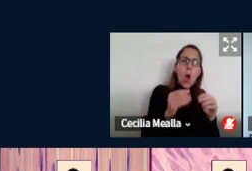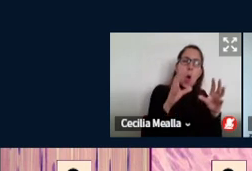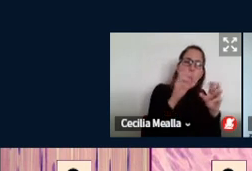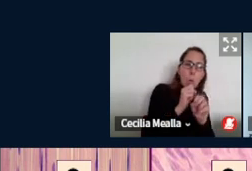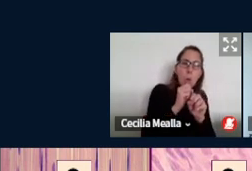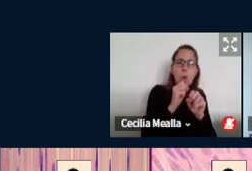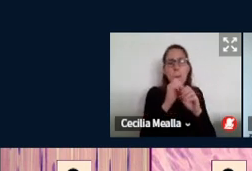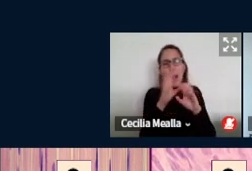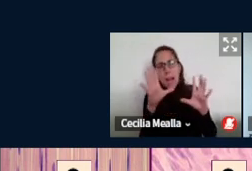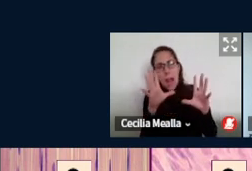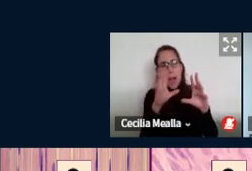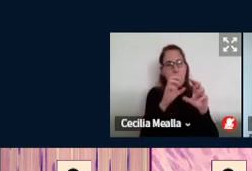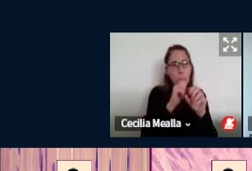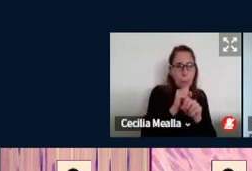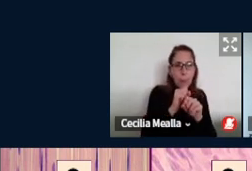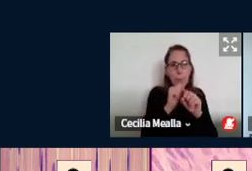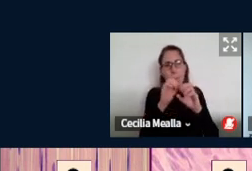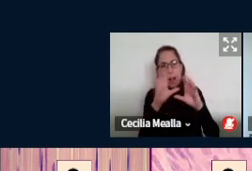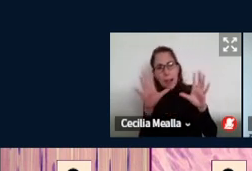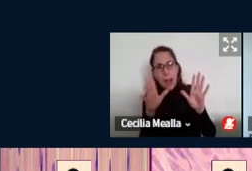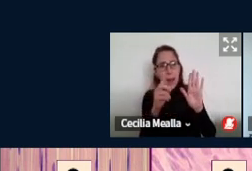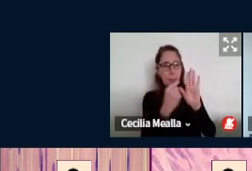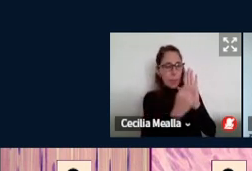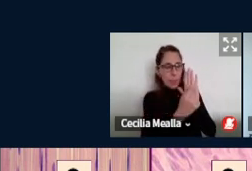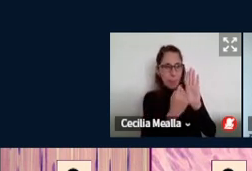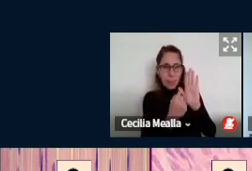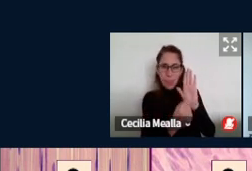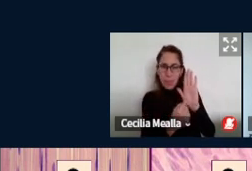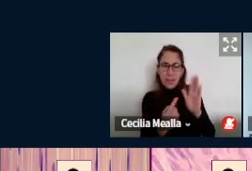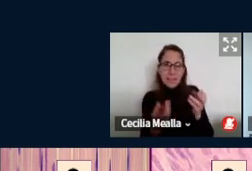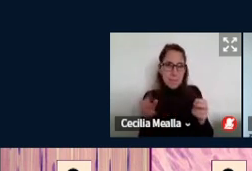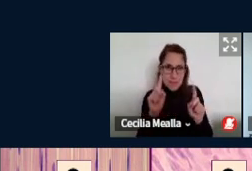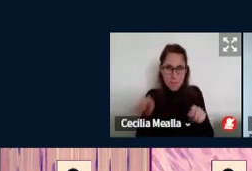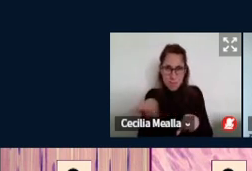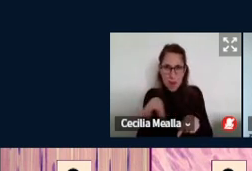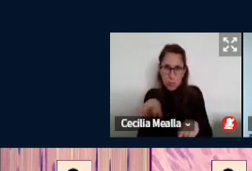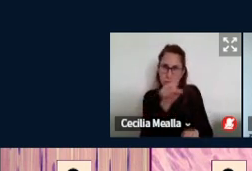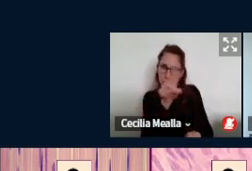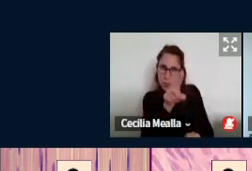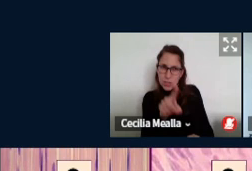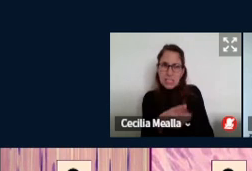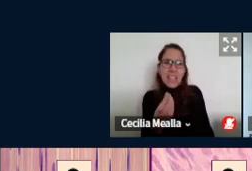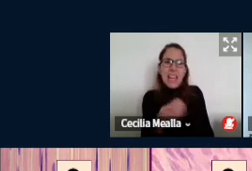rayita clarita, una rayita oscurita, una rayita clarita.